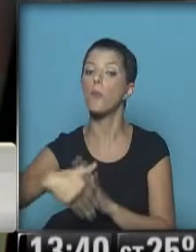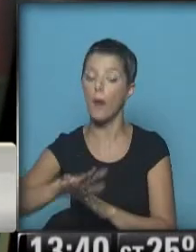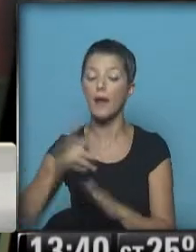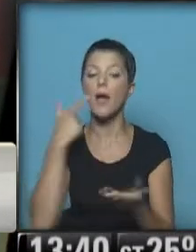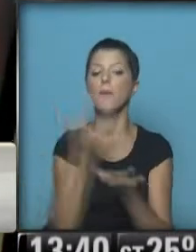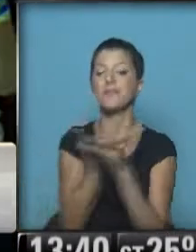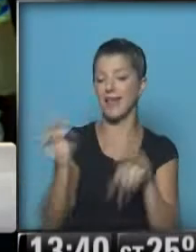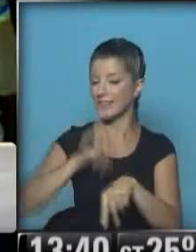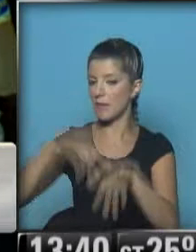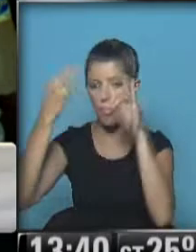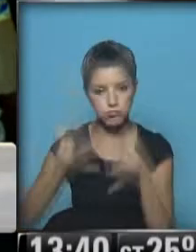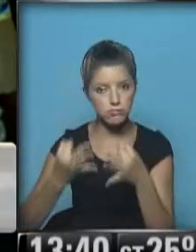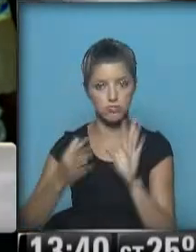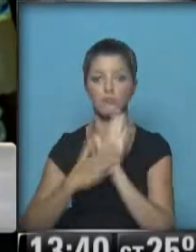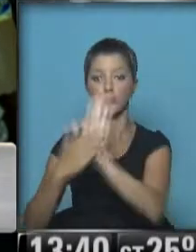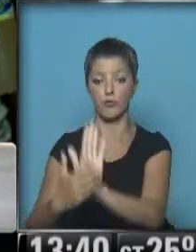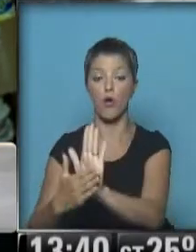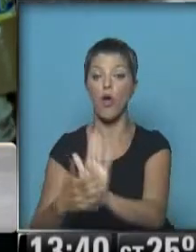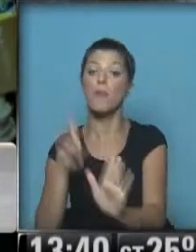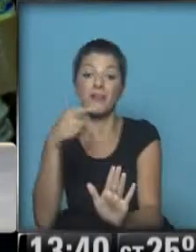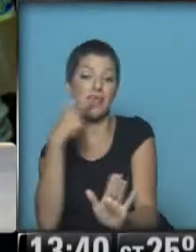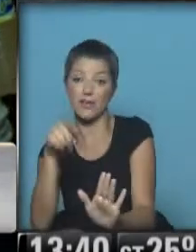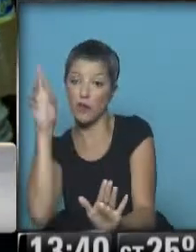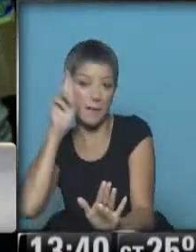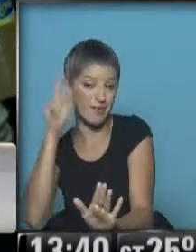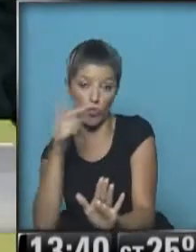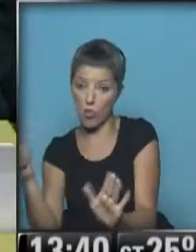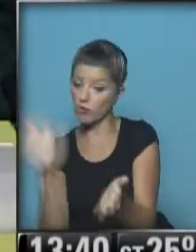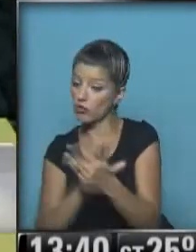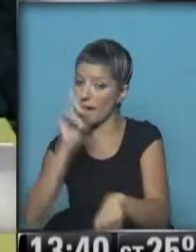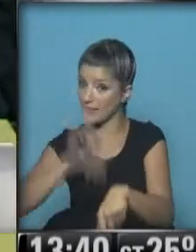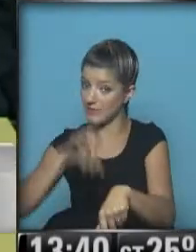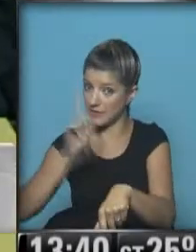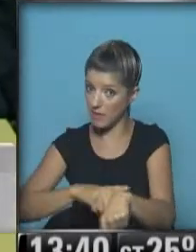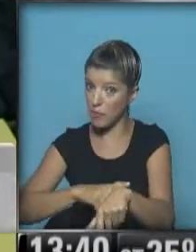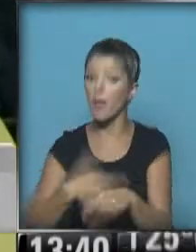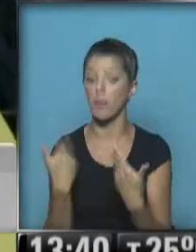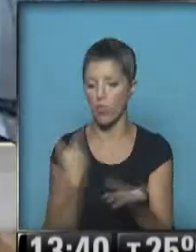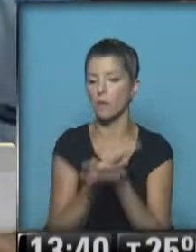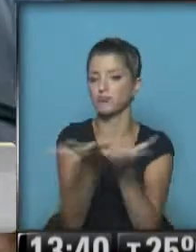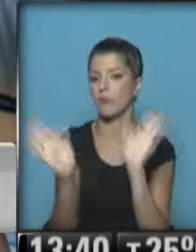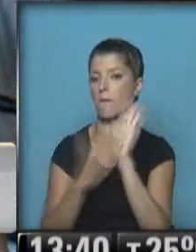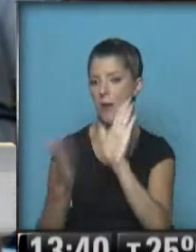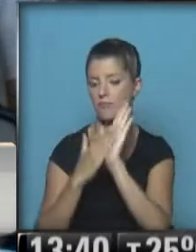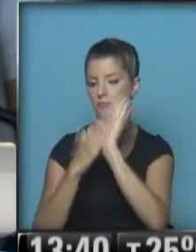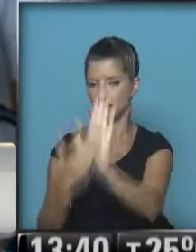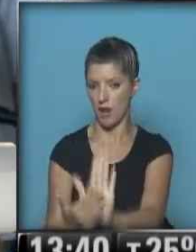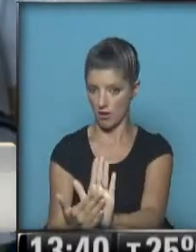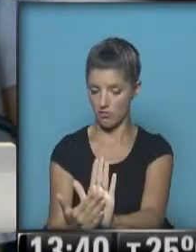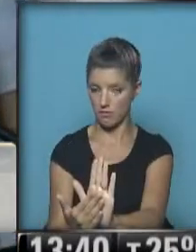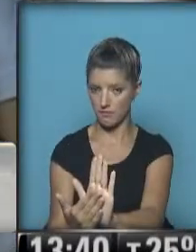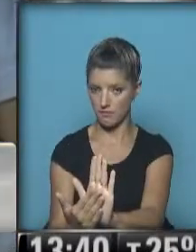presentar en tiempo y en forma, como dicen que a ellos no se les respetó ni los plazos ni el tiempo para la presentación de las